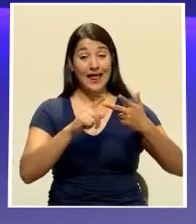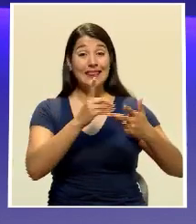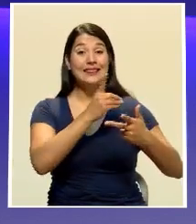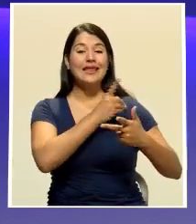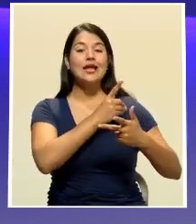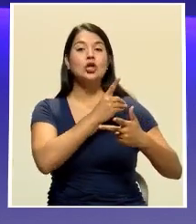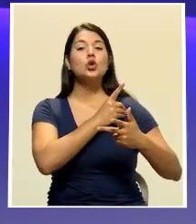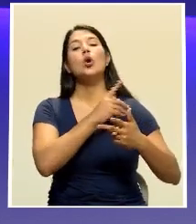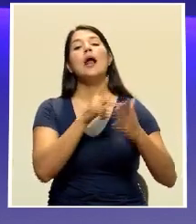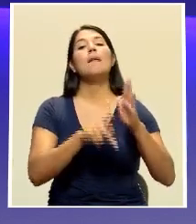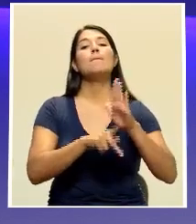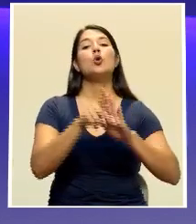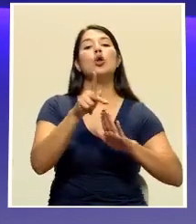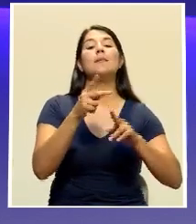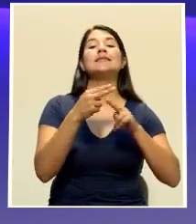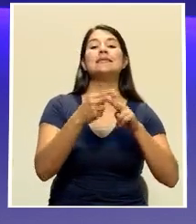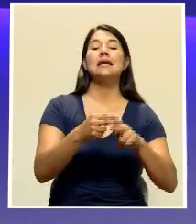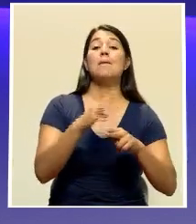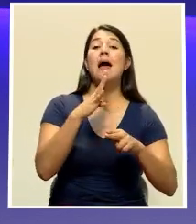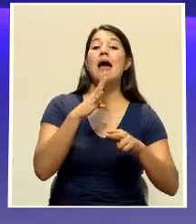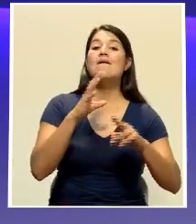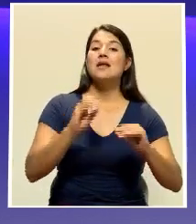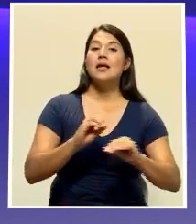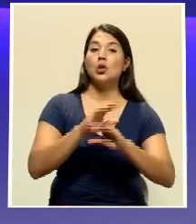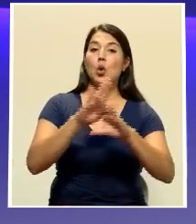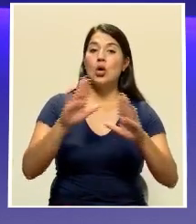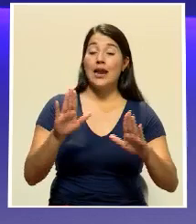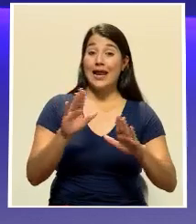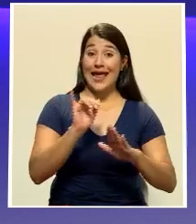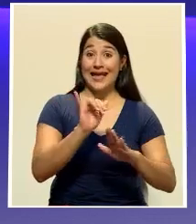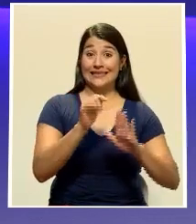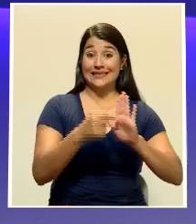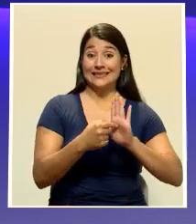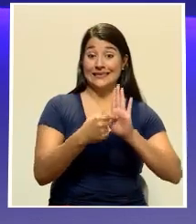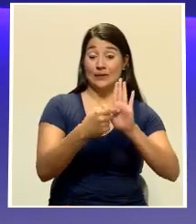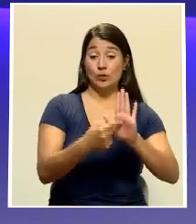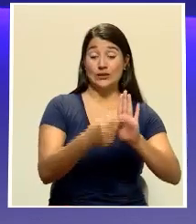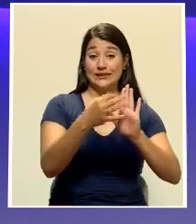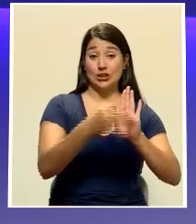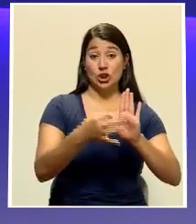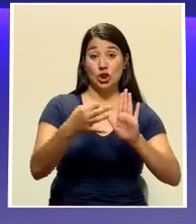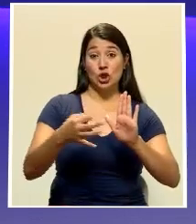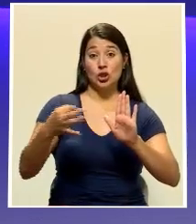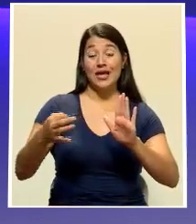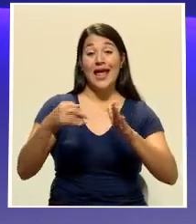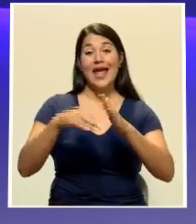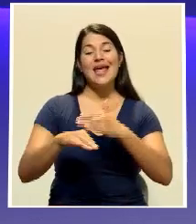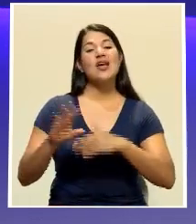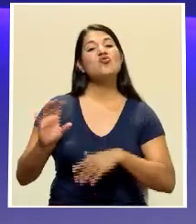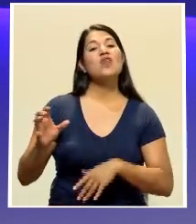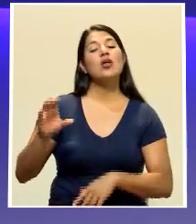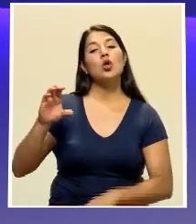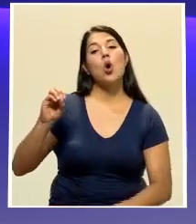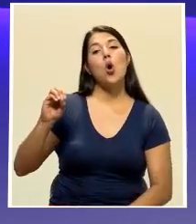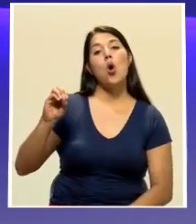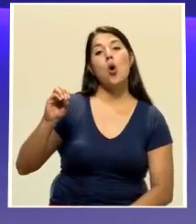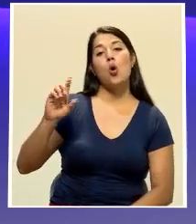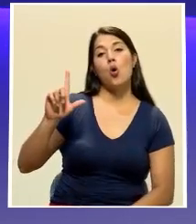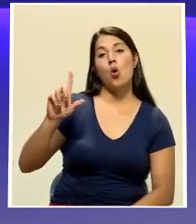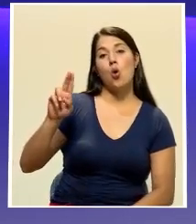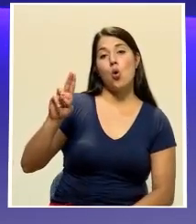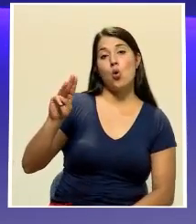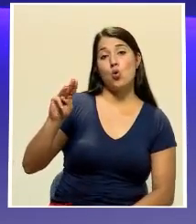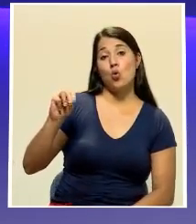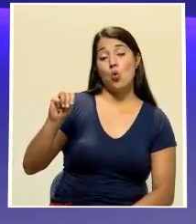programa Hablando Claro, que se transmite diariamente por Radio Colombia. Pero